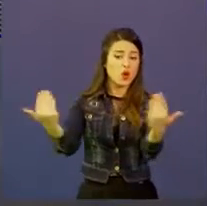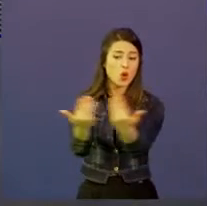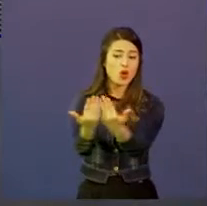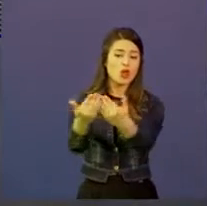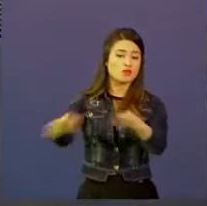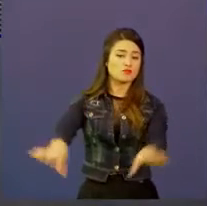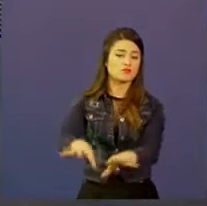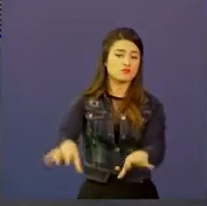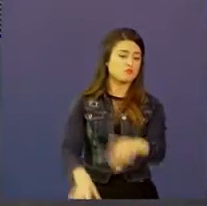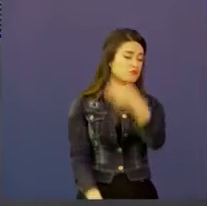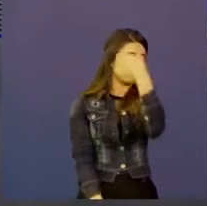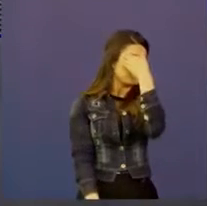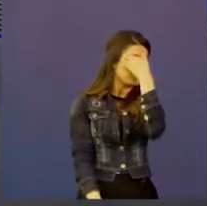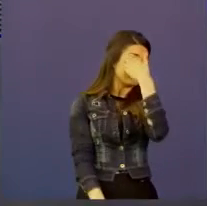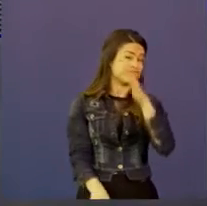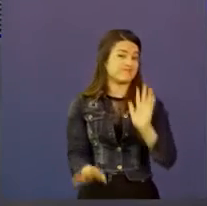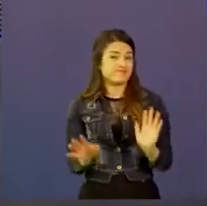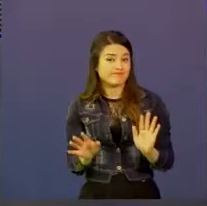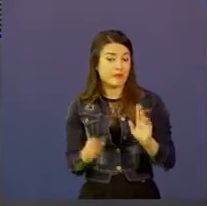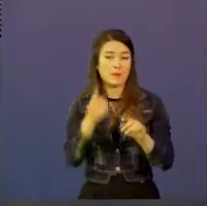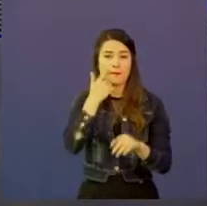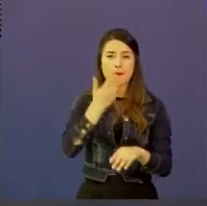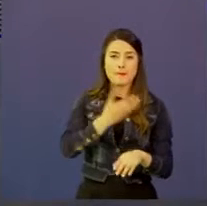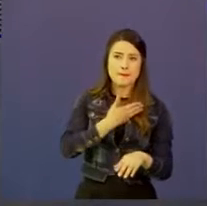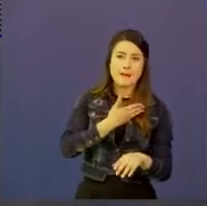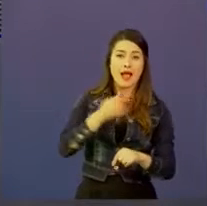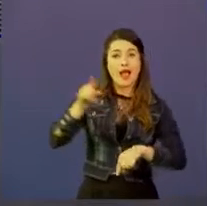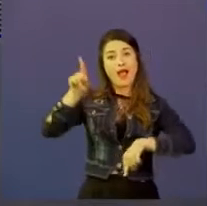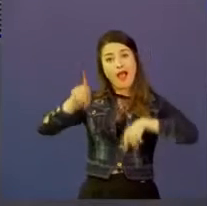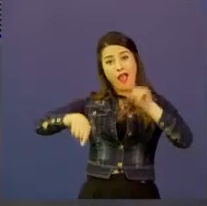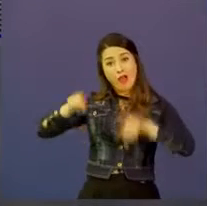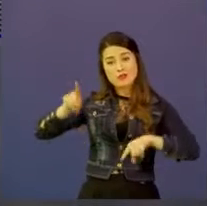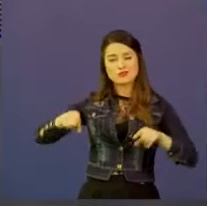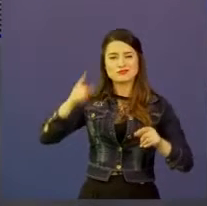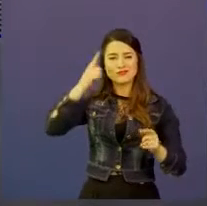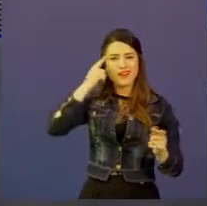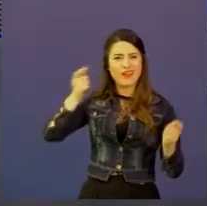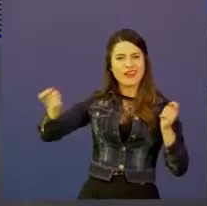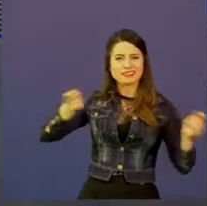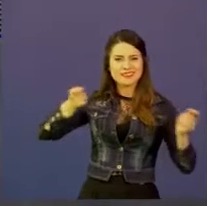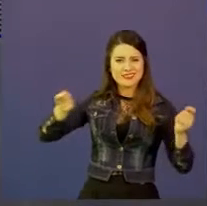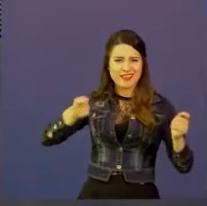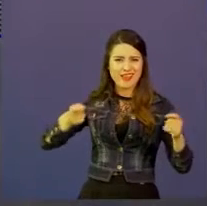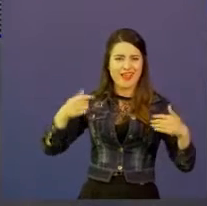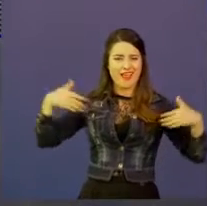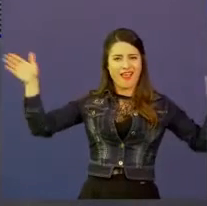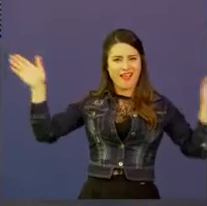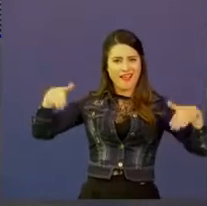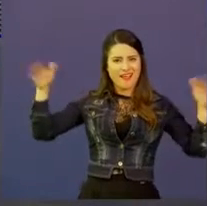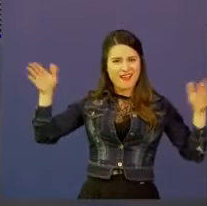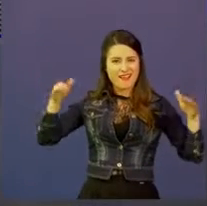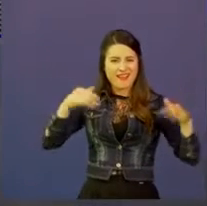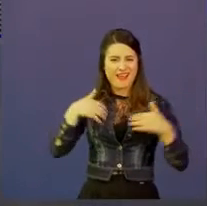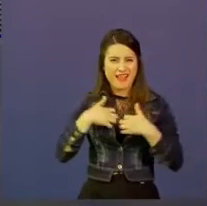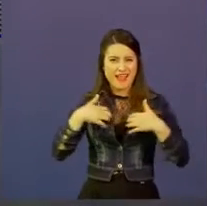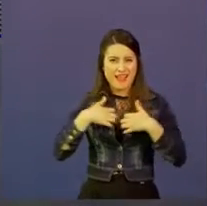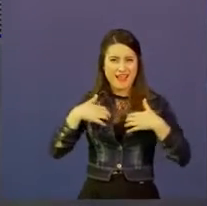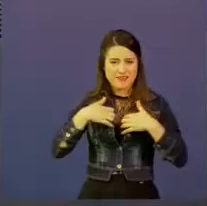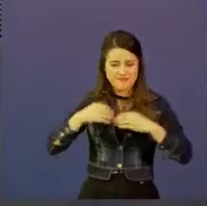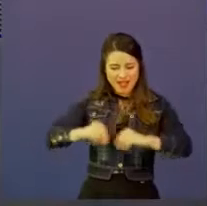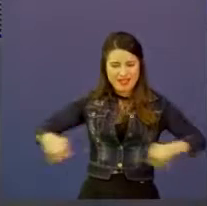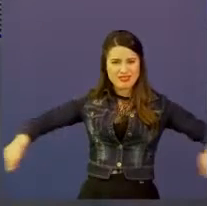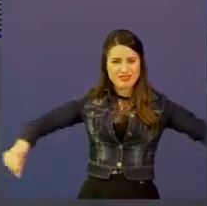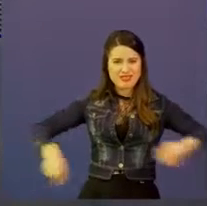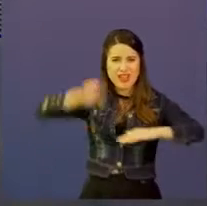como dos tipos de padres de familia. El que tiene la estrategia del avestruz, esconde la cabeza y dice que mi hijo haga lo que